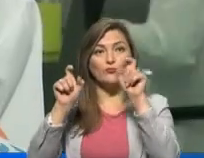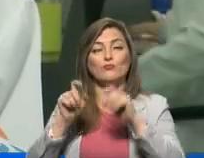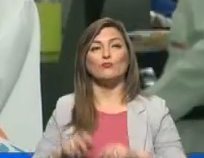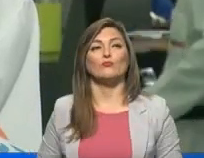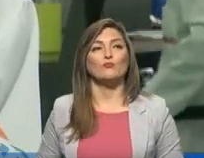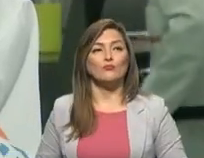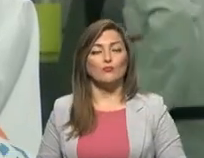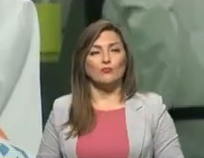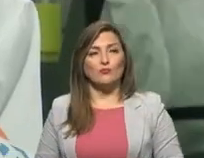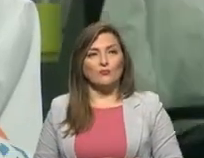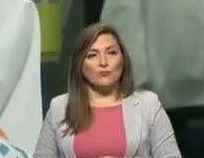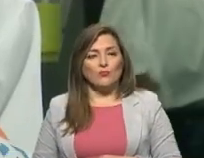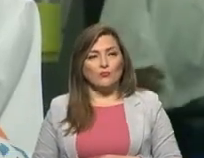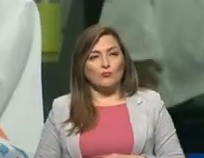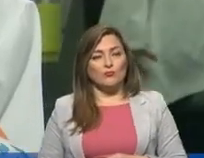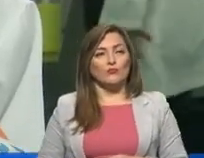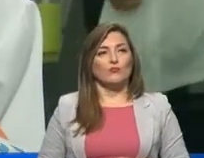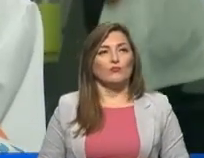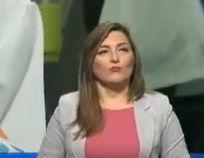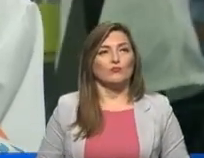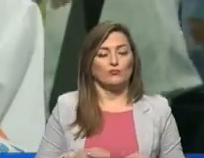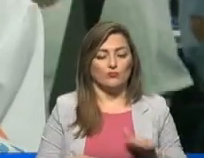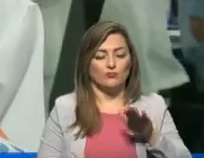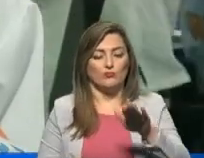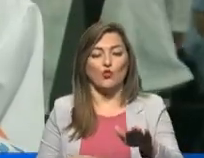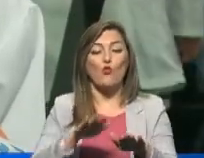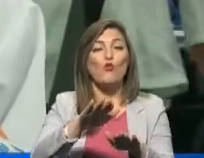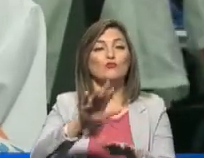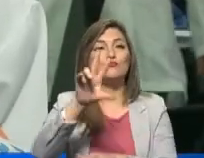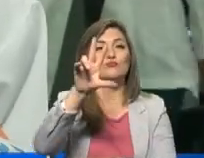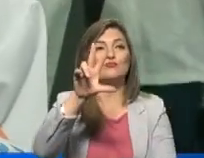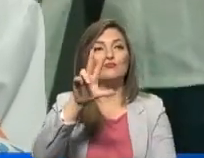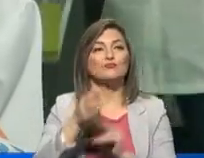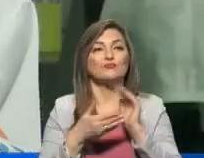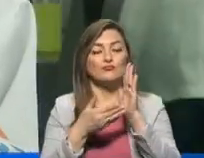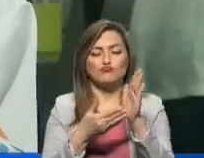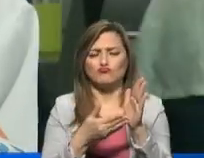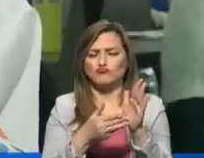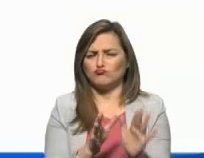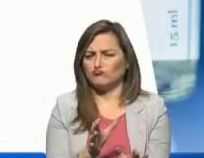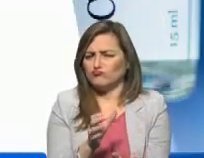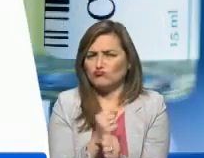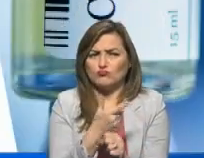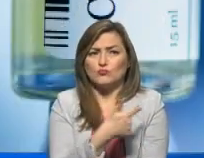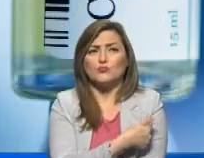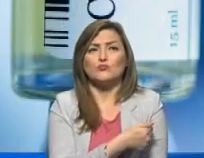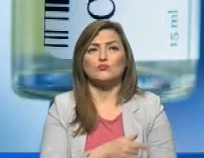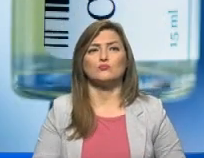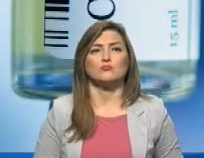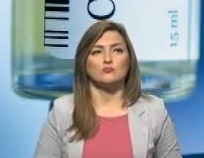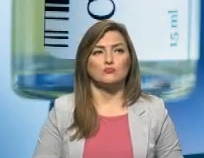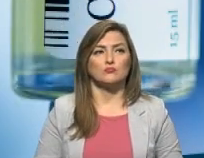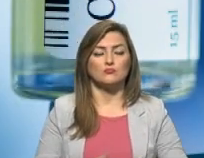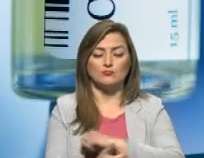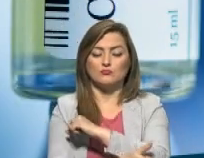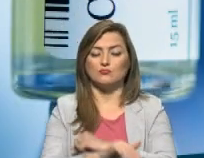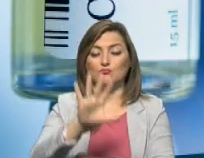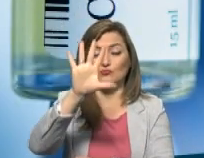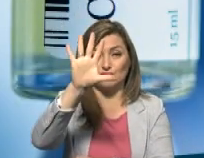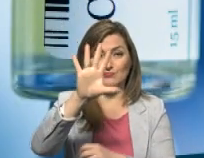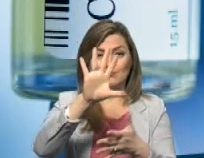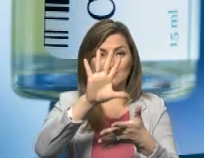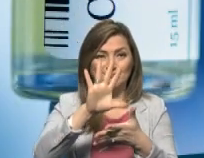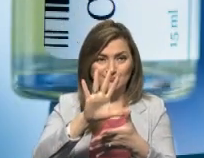que queremos demostrar con esta fase 3 es la eficacia y la seguridad de la vacuna. Al momento, 5 países de varios